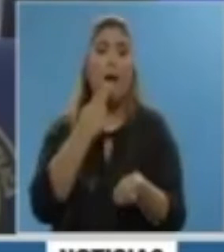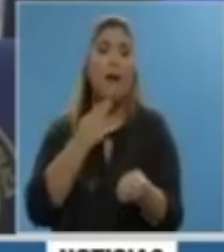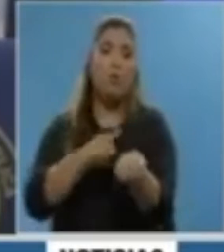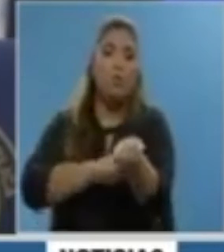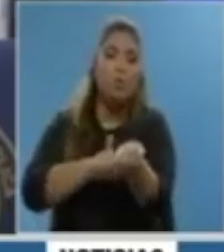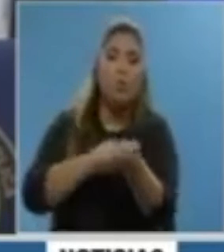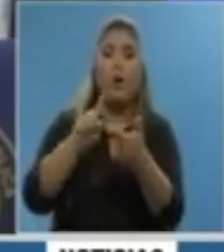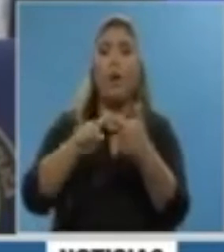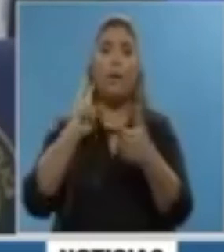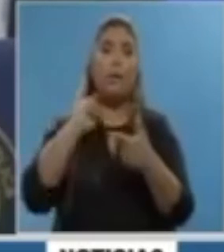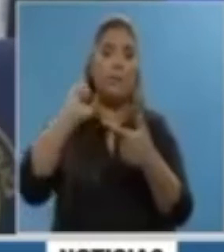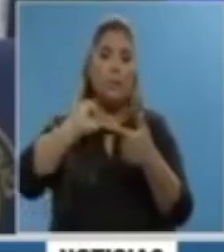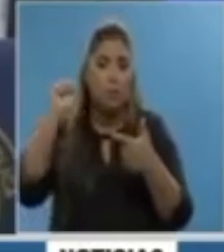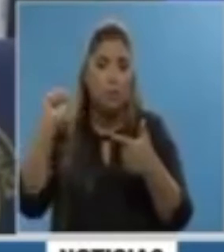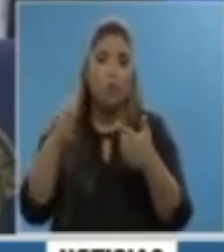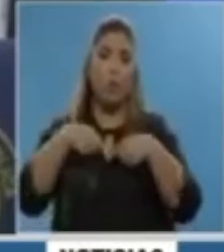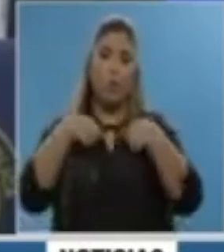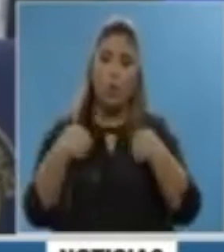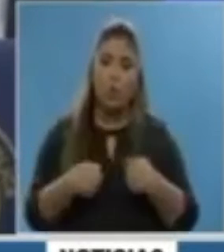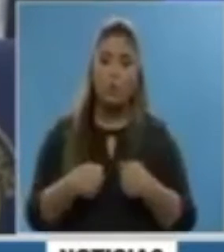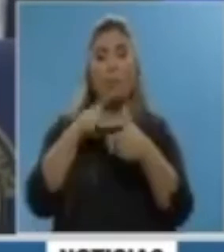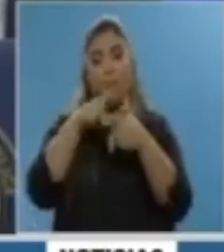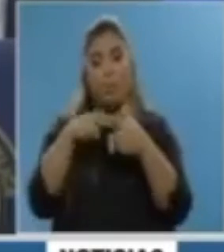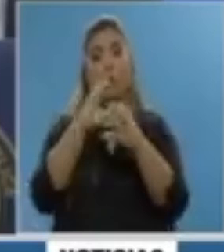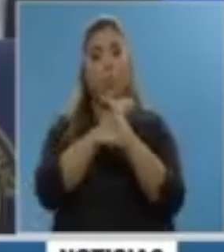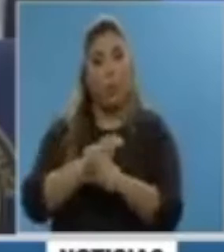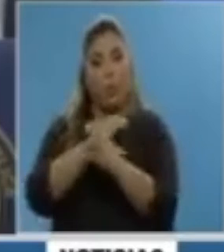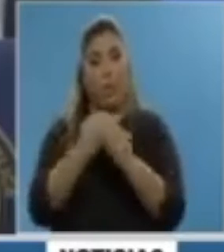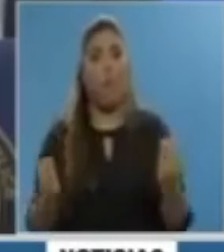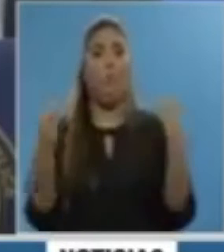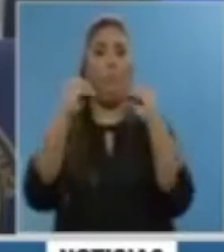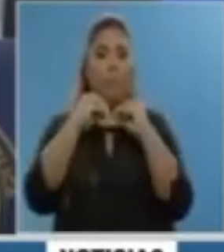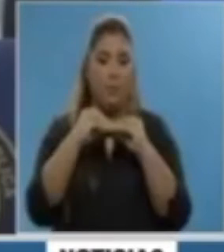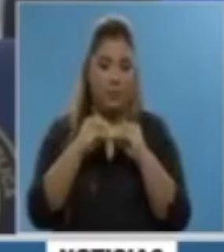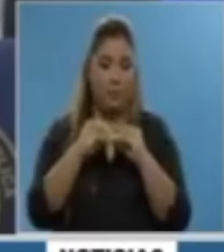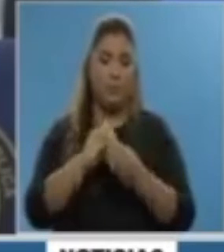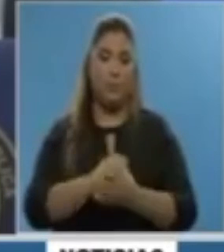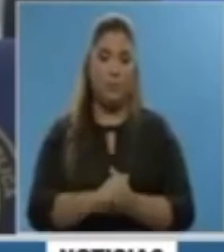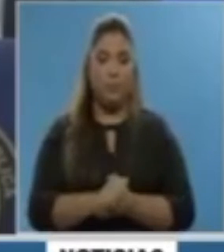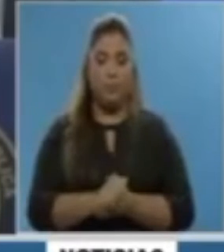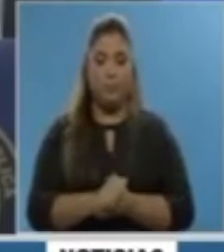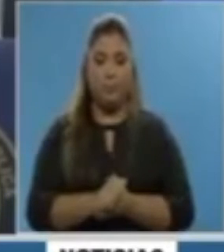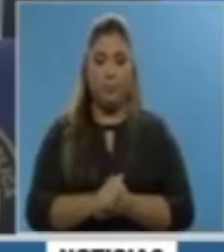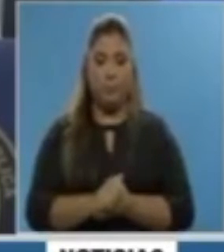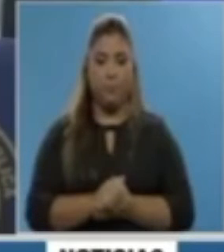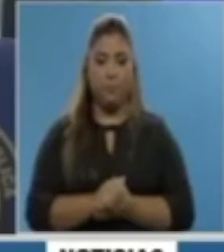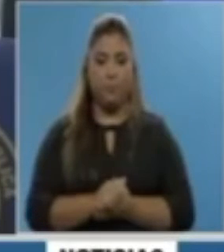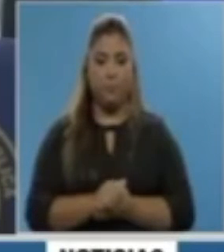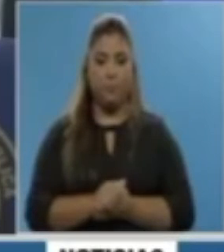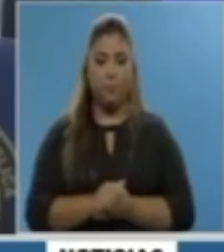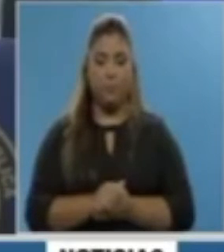Esto va a ser parte de lo que debe ser más relevante en los seguimientos que